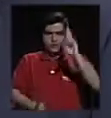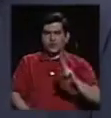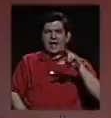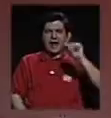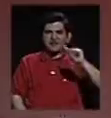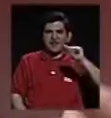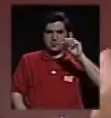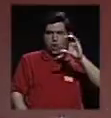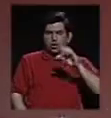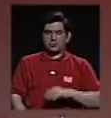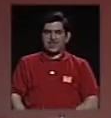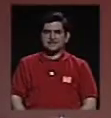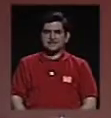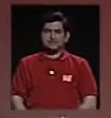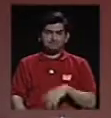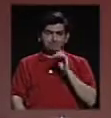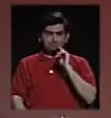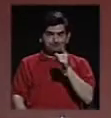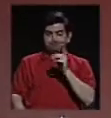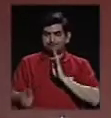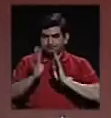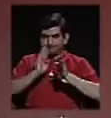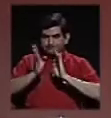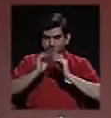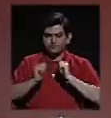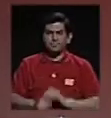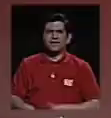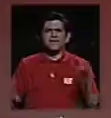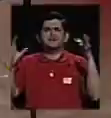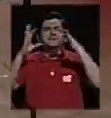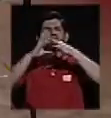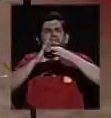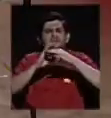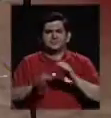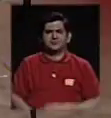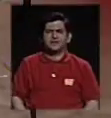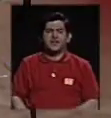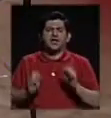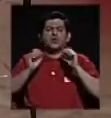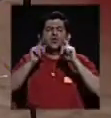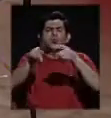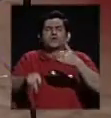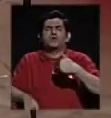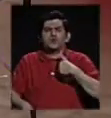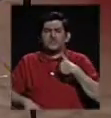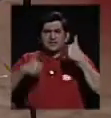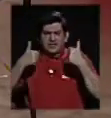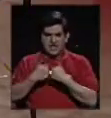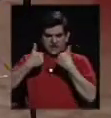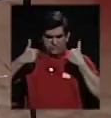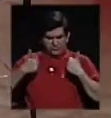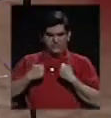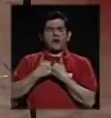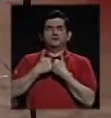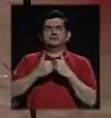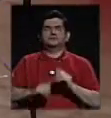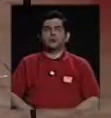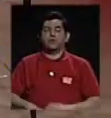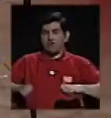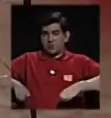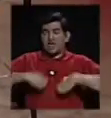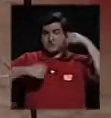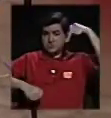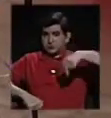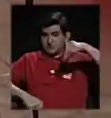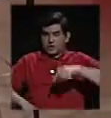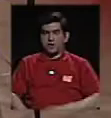Alberto Cortés, con quien vamos a conversar acerca de las posibilidades y los retos que existe hoy en